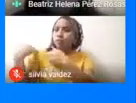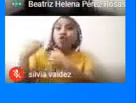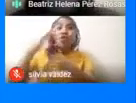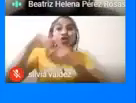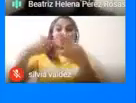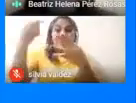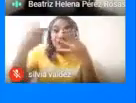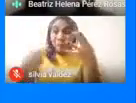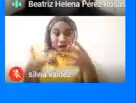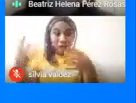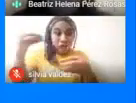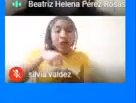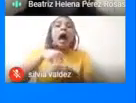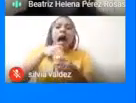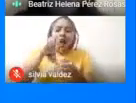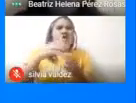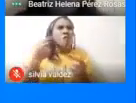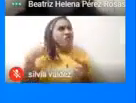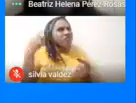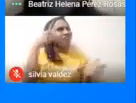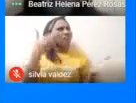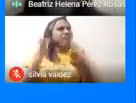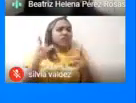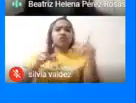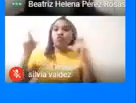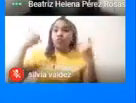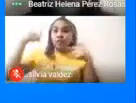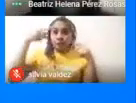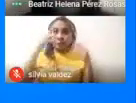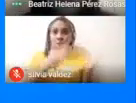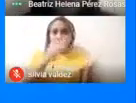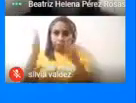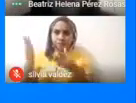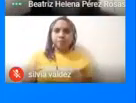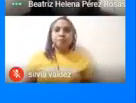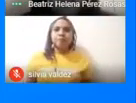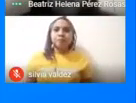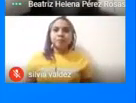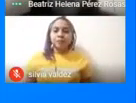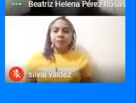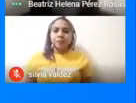parte de cómo planifico yo el turismo. Siguiente.